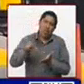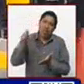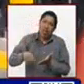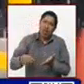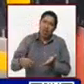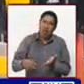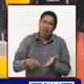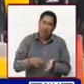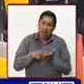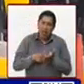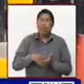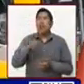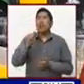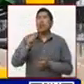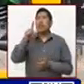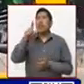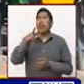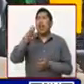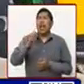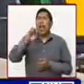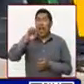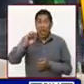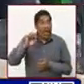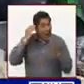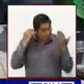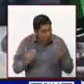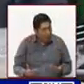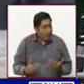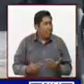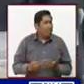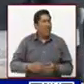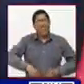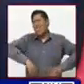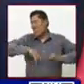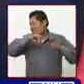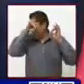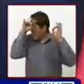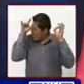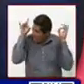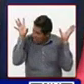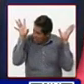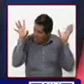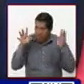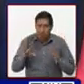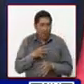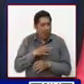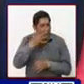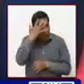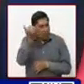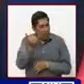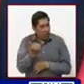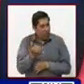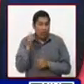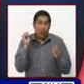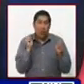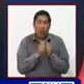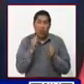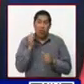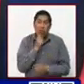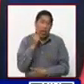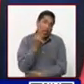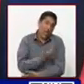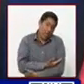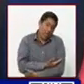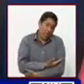relato. Sí, Alejandra, ella está grave ahorita. Más bien no le ha pasado nada a la beba porque estaba ahí con su hijita.